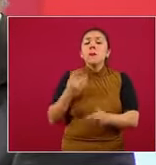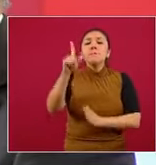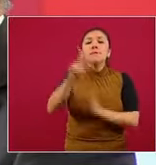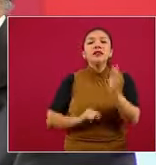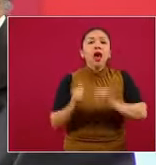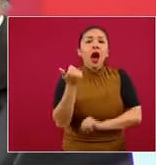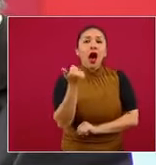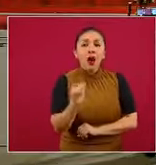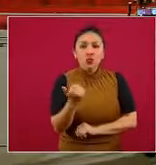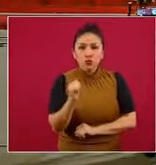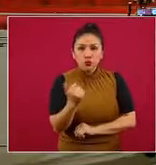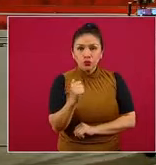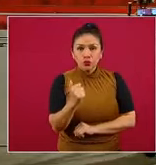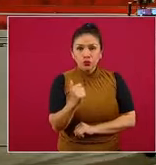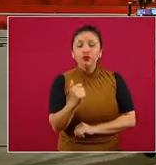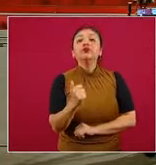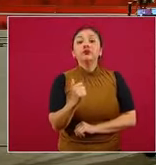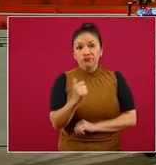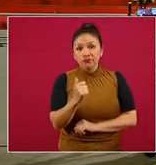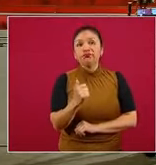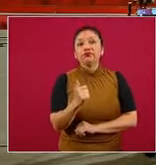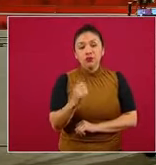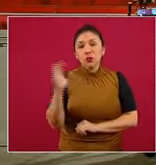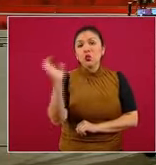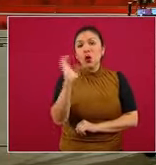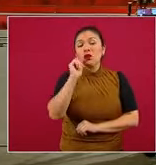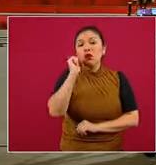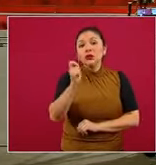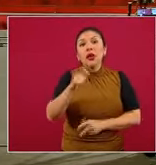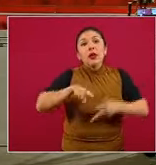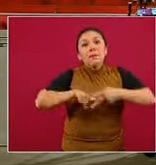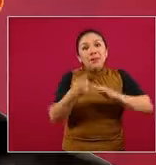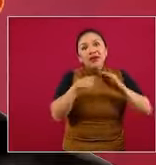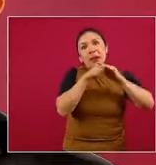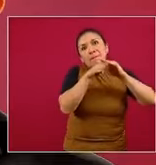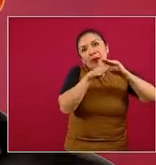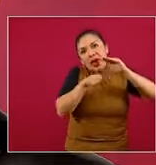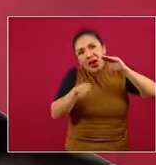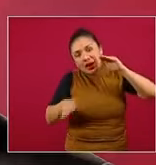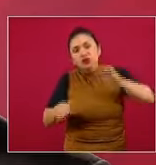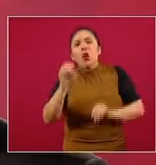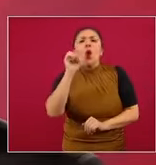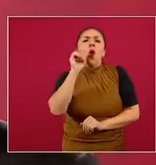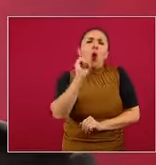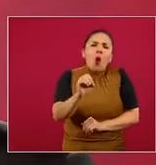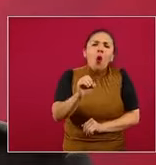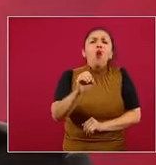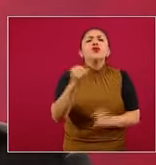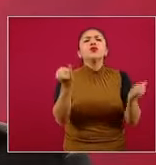agosto, cuando estábamos en la fase de descenso, o bien